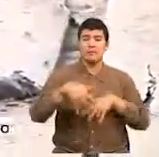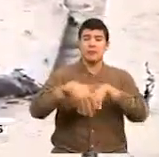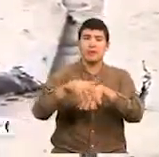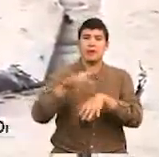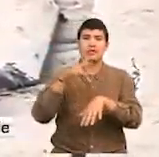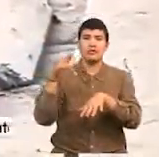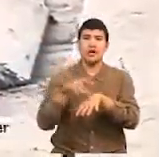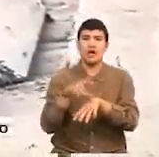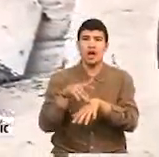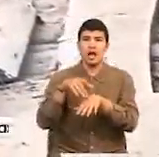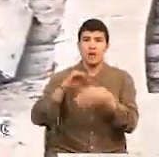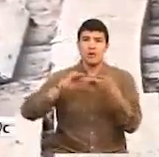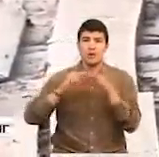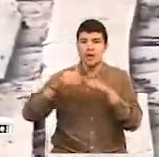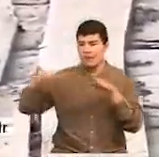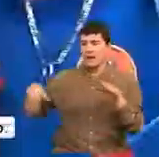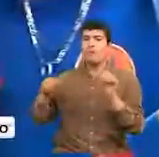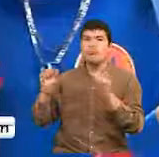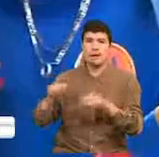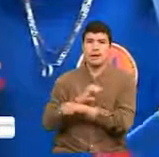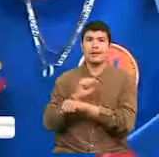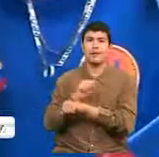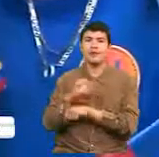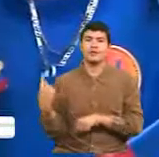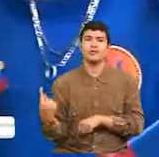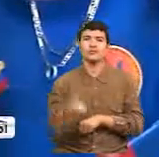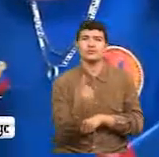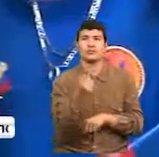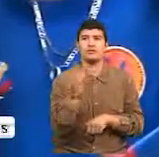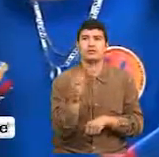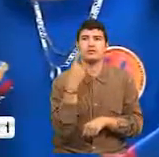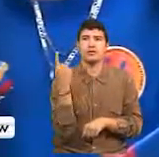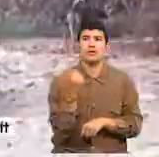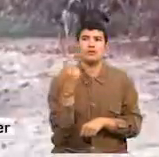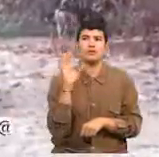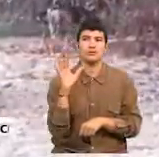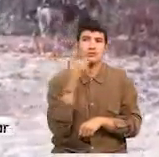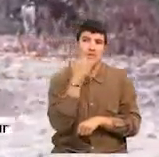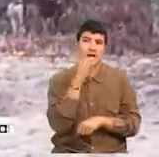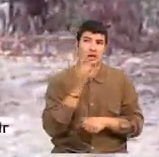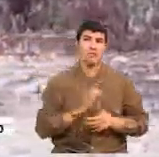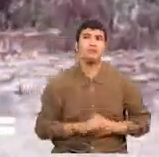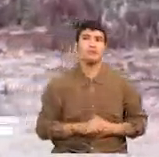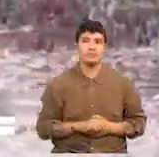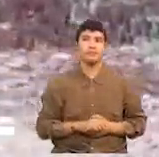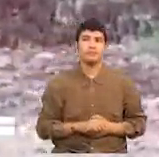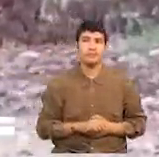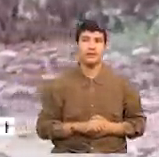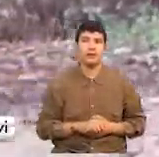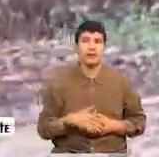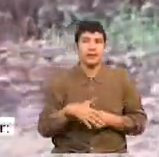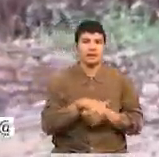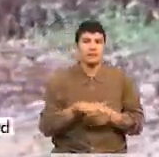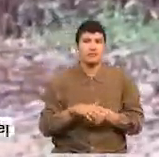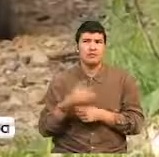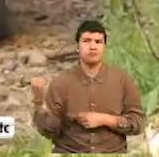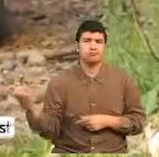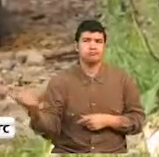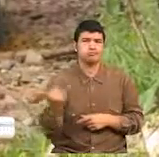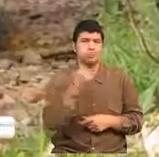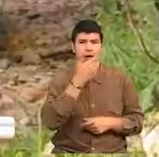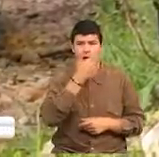tocaba bajarnos la comunidad para que el carro pasara solo porque los puentes están que se caen. La situación de presunta presencia paramilitar sigue